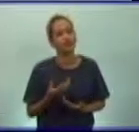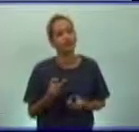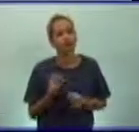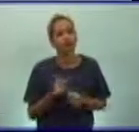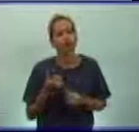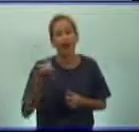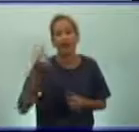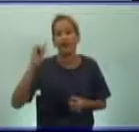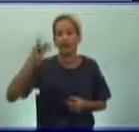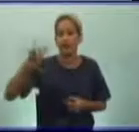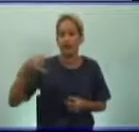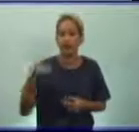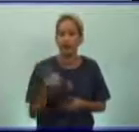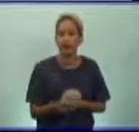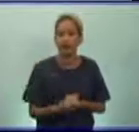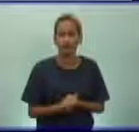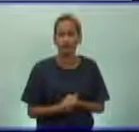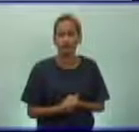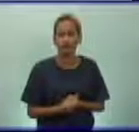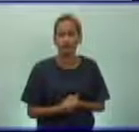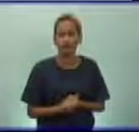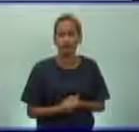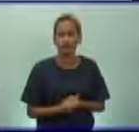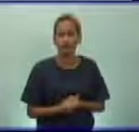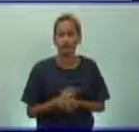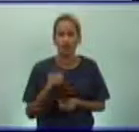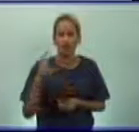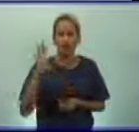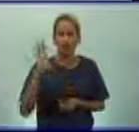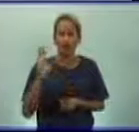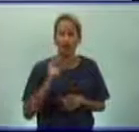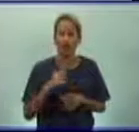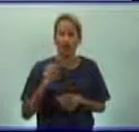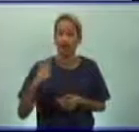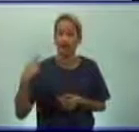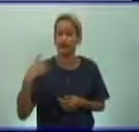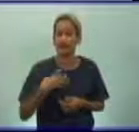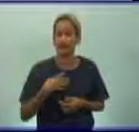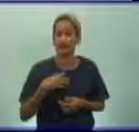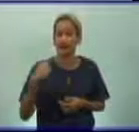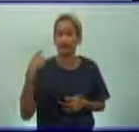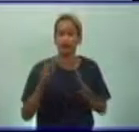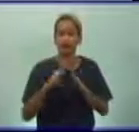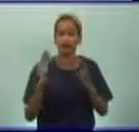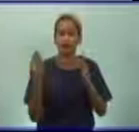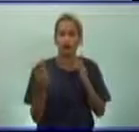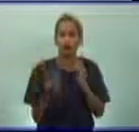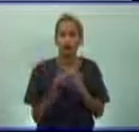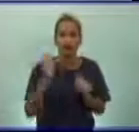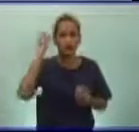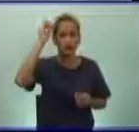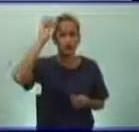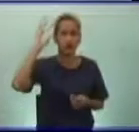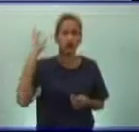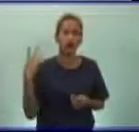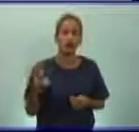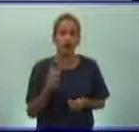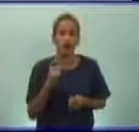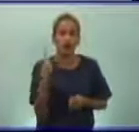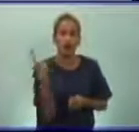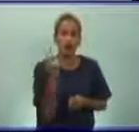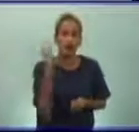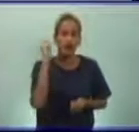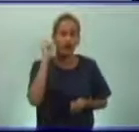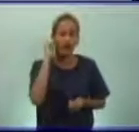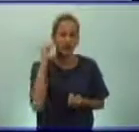adjetivos. En el inciso F deben completar. Celia fue la primera mujer que...